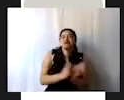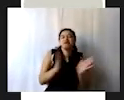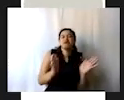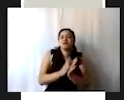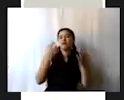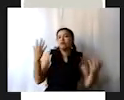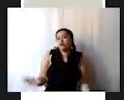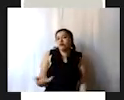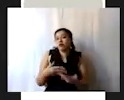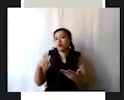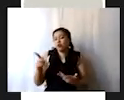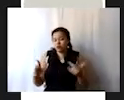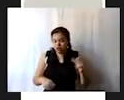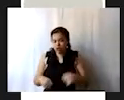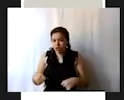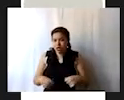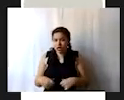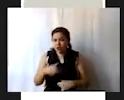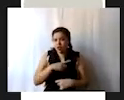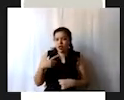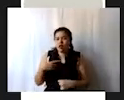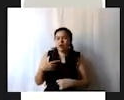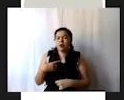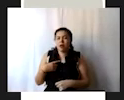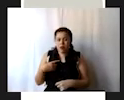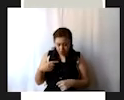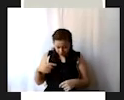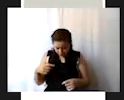Estas actividades deben incluir la